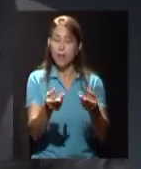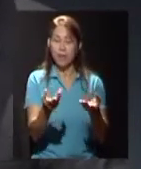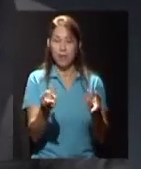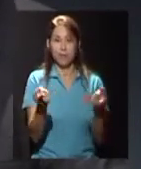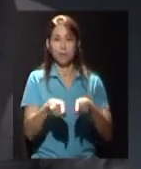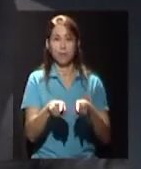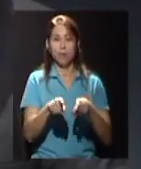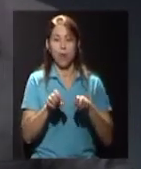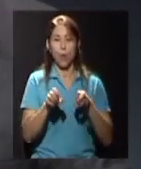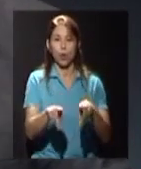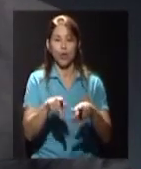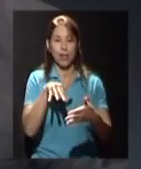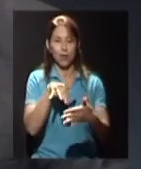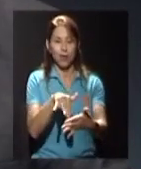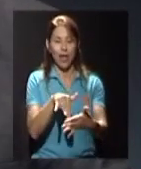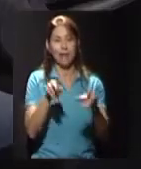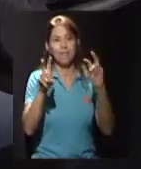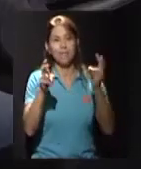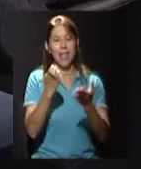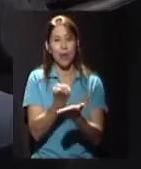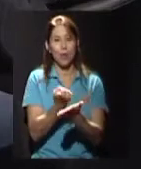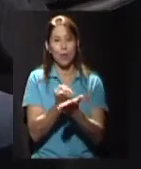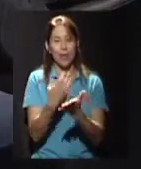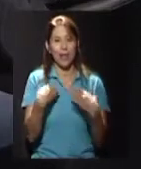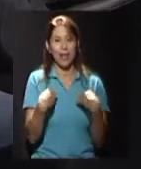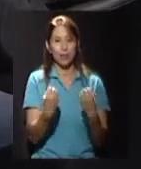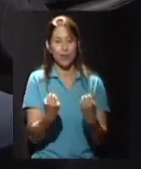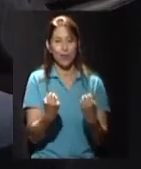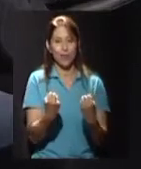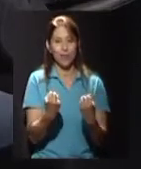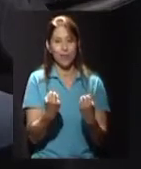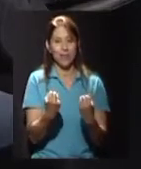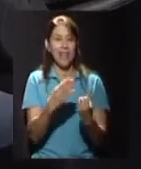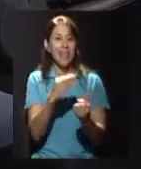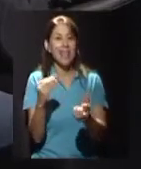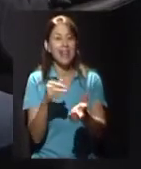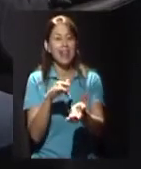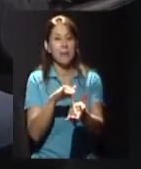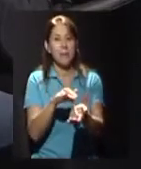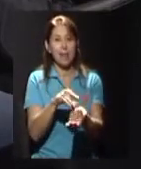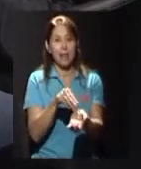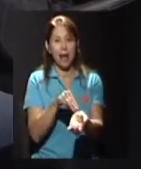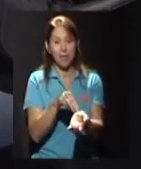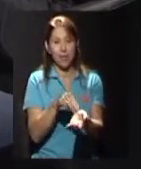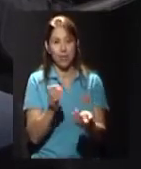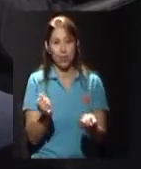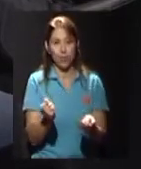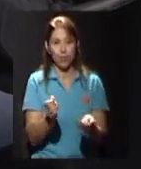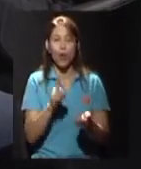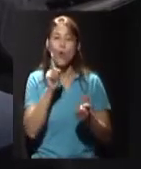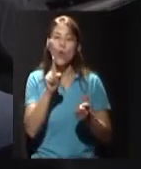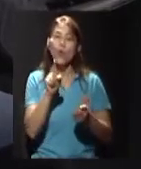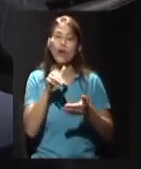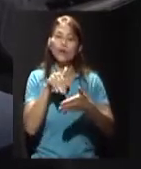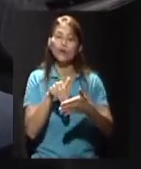y economía de la salud y del medicamento una maestría que éste